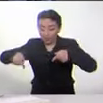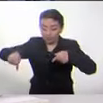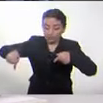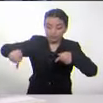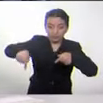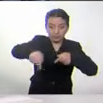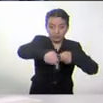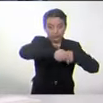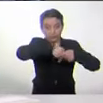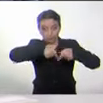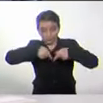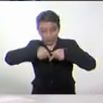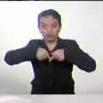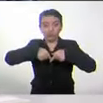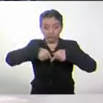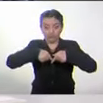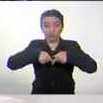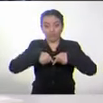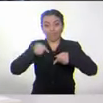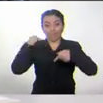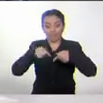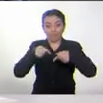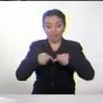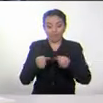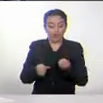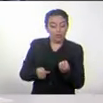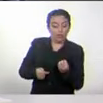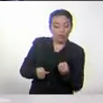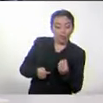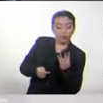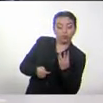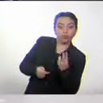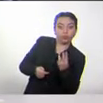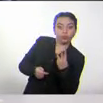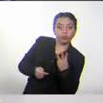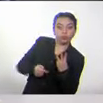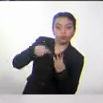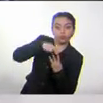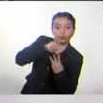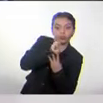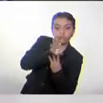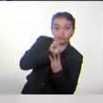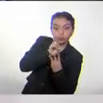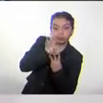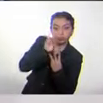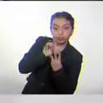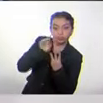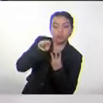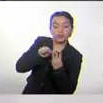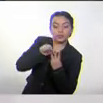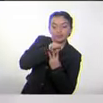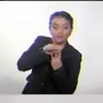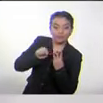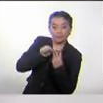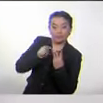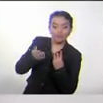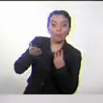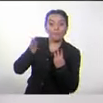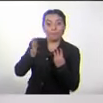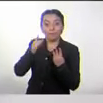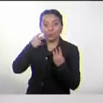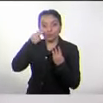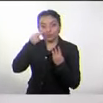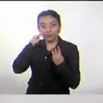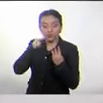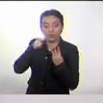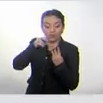Noten que ahorita tenemos los 3 focos LED encendidos. Sin embargo, observen lo que ocurre cuando